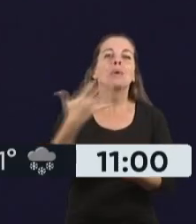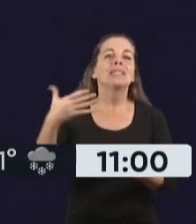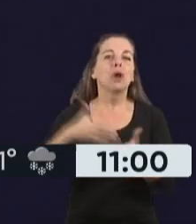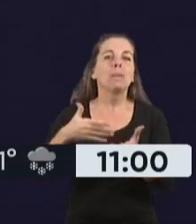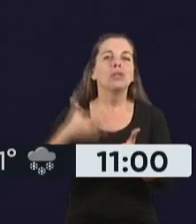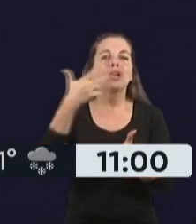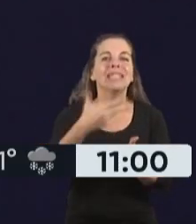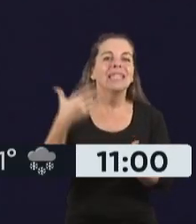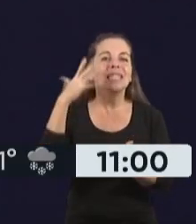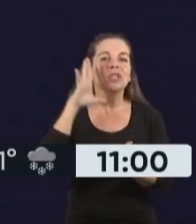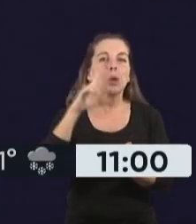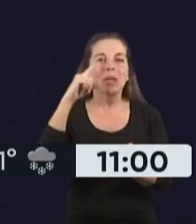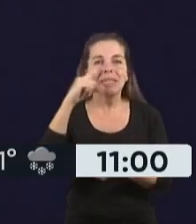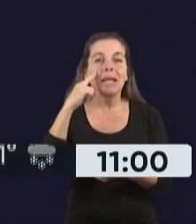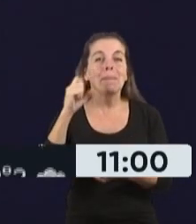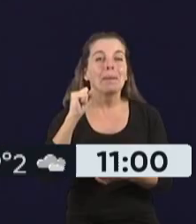55.357.000 pesos, de los cuales